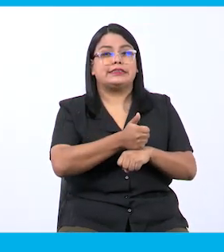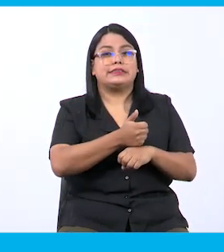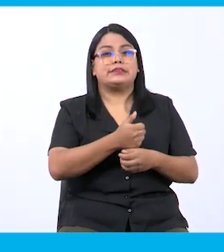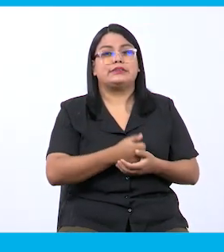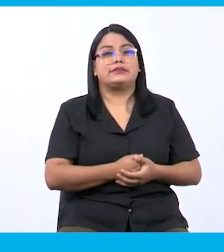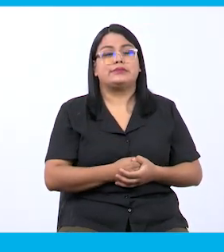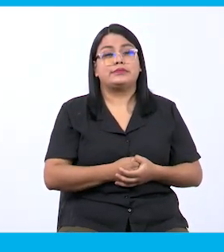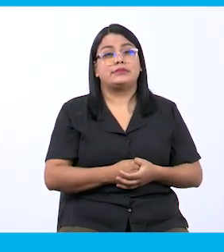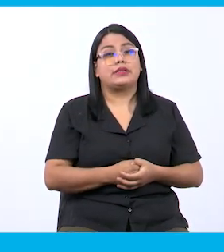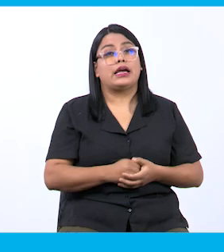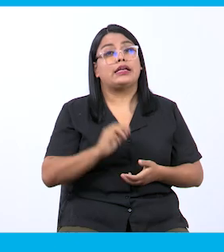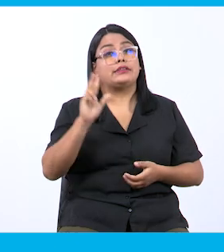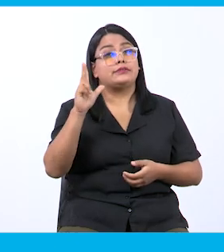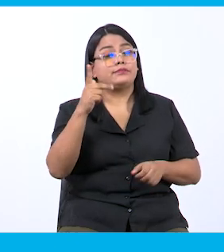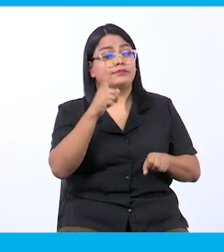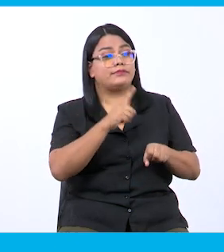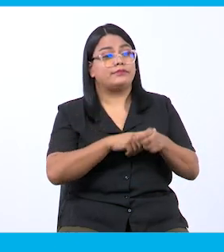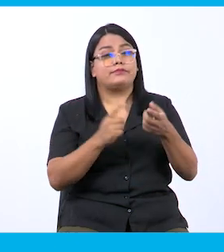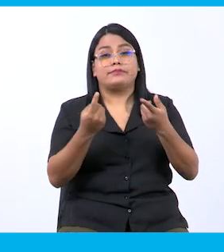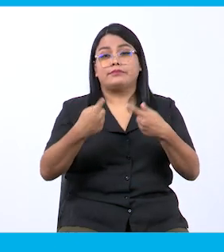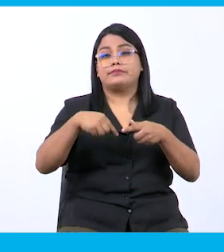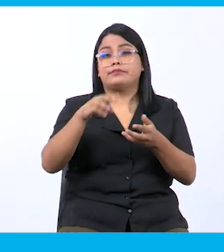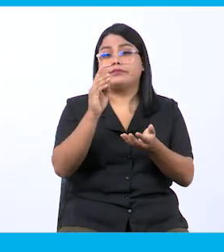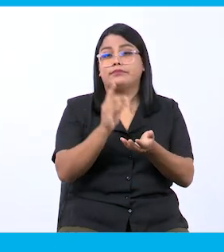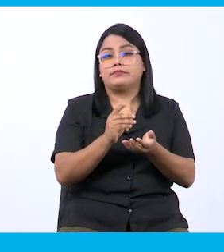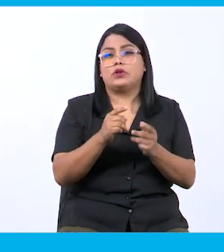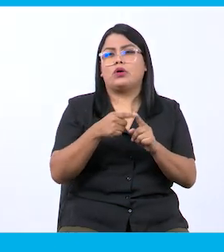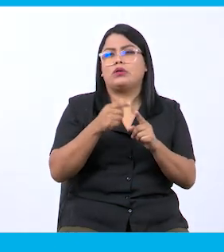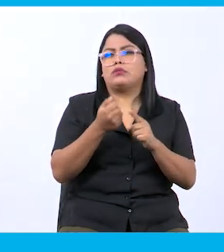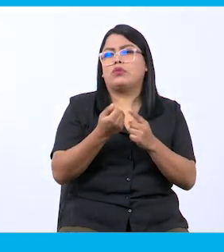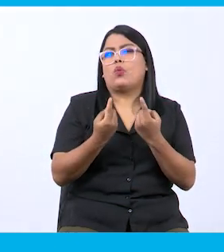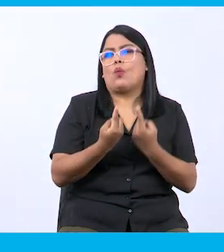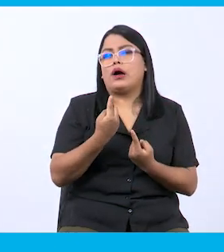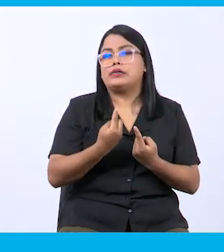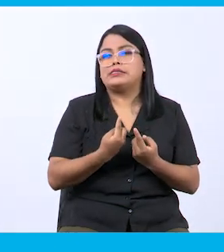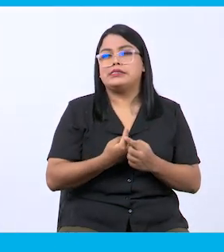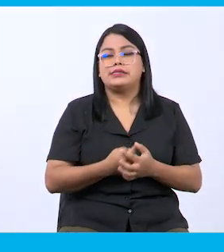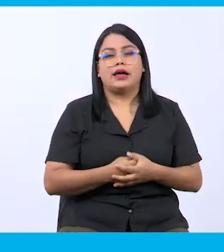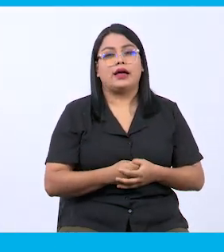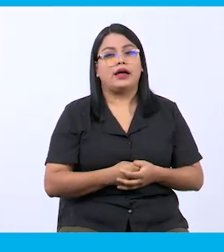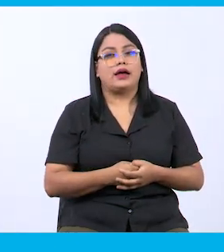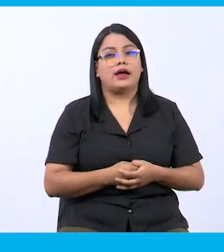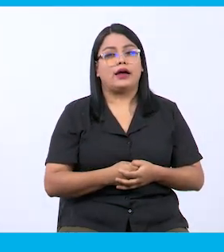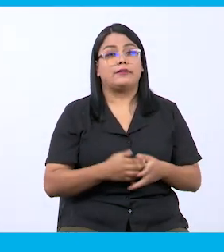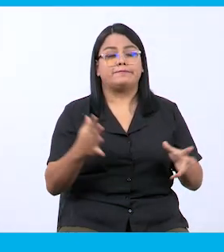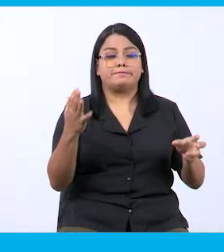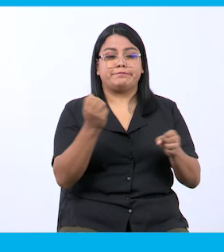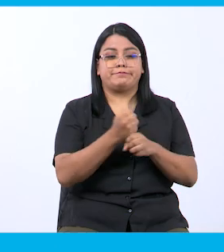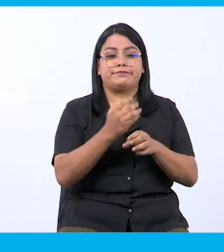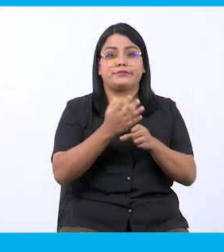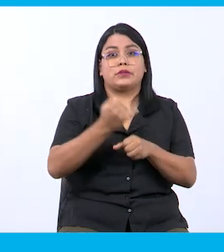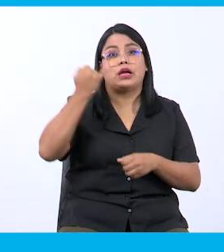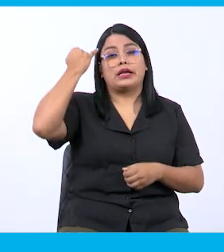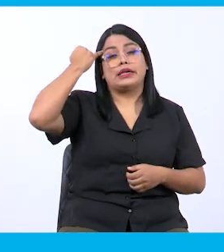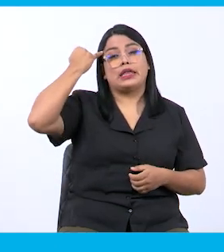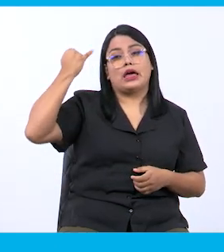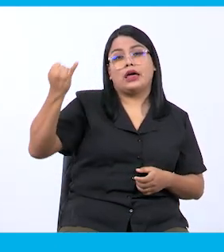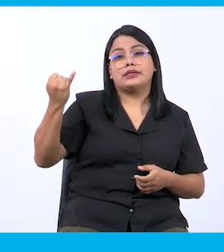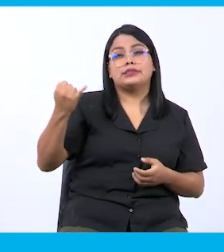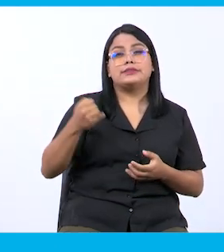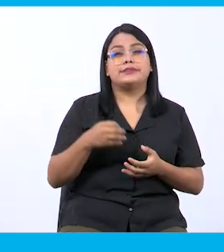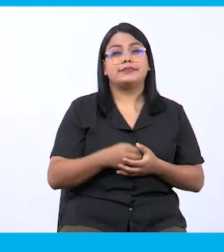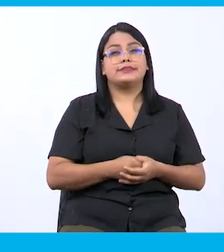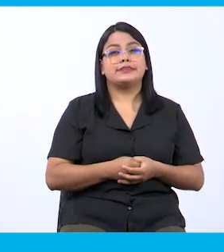Consolidación. Es el tercer momento de la secuencia y tiene por objetivo resumir las ideas